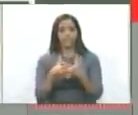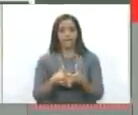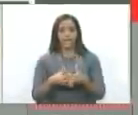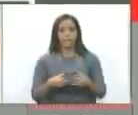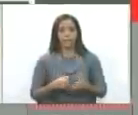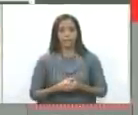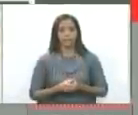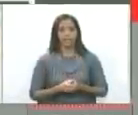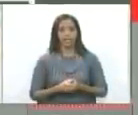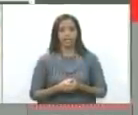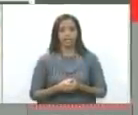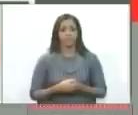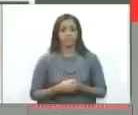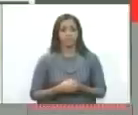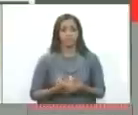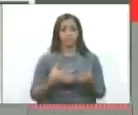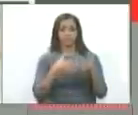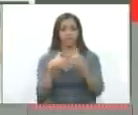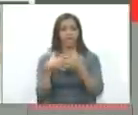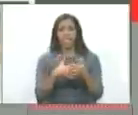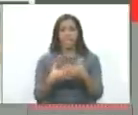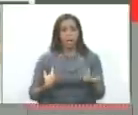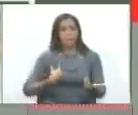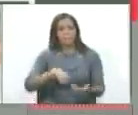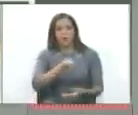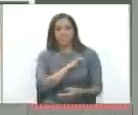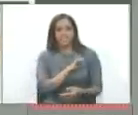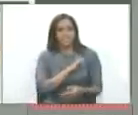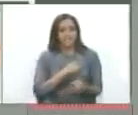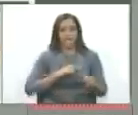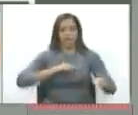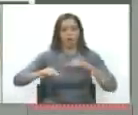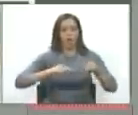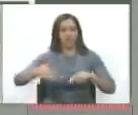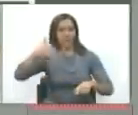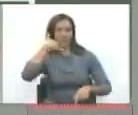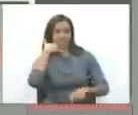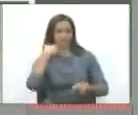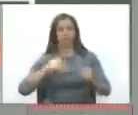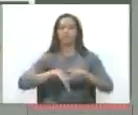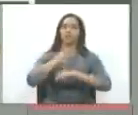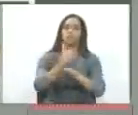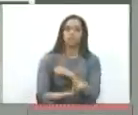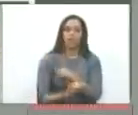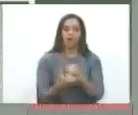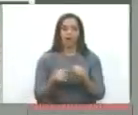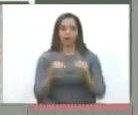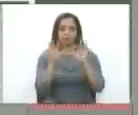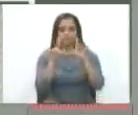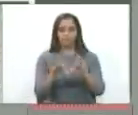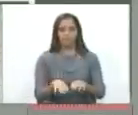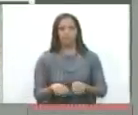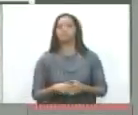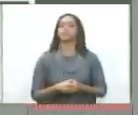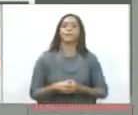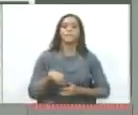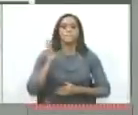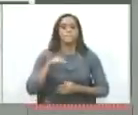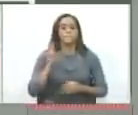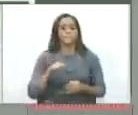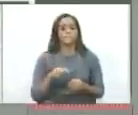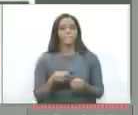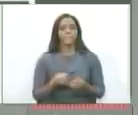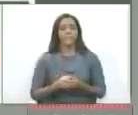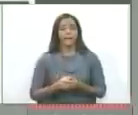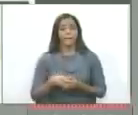Lo llama por videoconferencia, por teléfono. Le dan órdenes, le dan el plan, le dan el guión. Nunca en Venezuela había habido